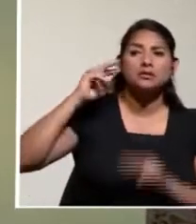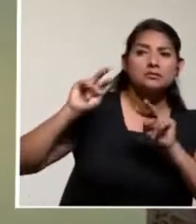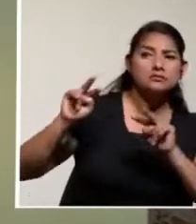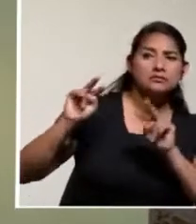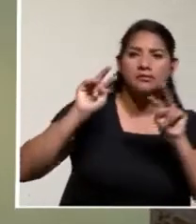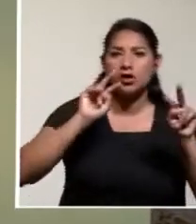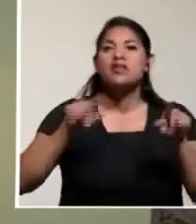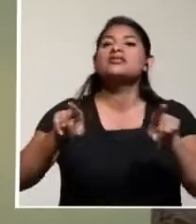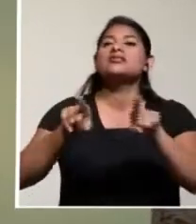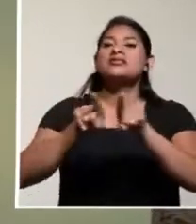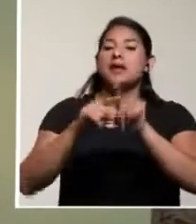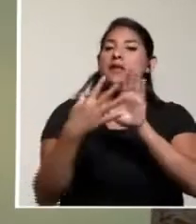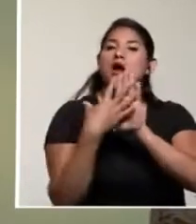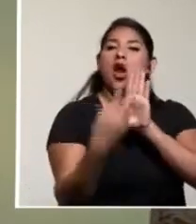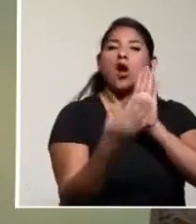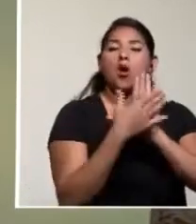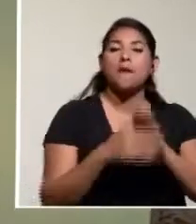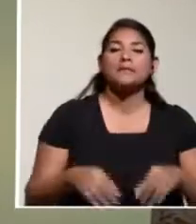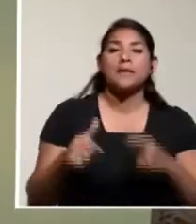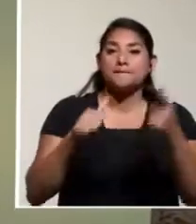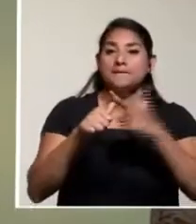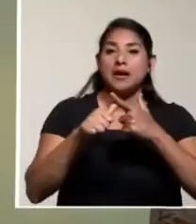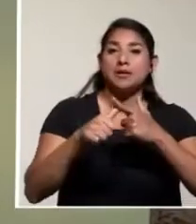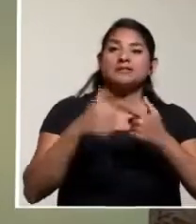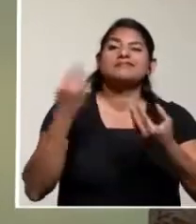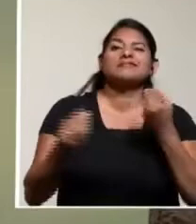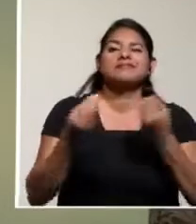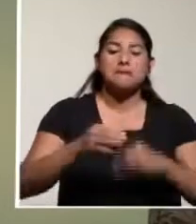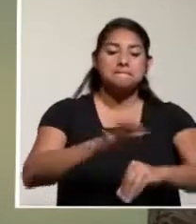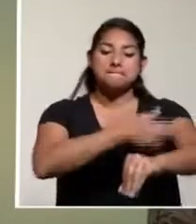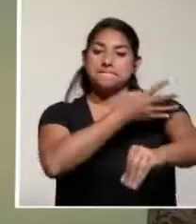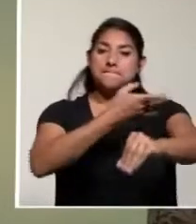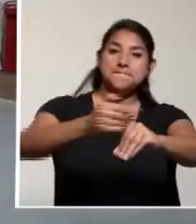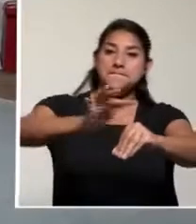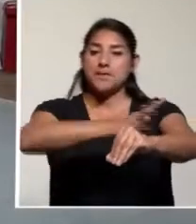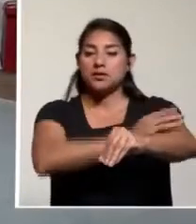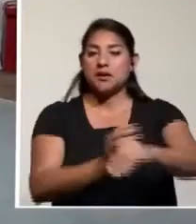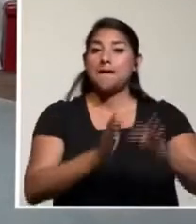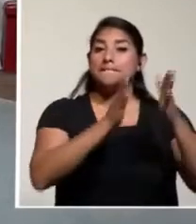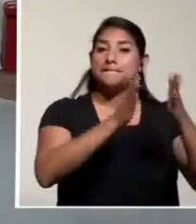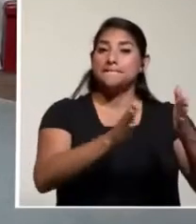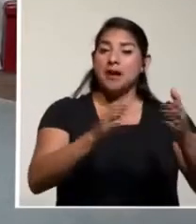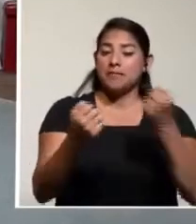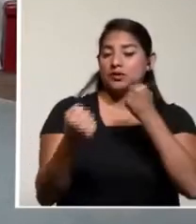mí, también me siguen. Así que música. Vamos. Y ahí viene. Preparen.